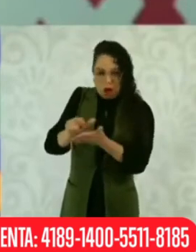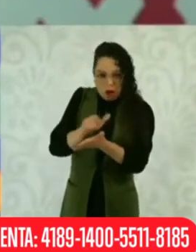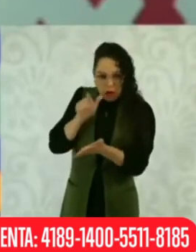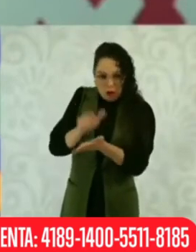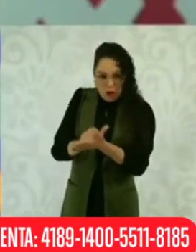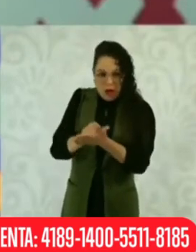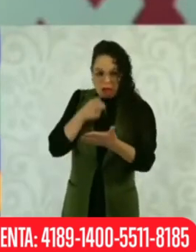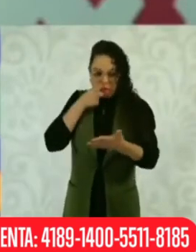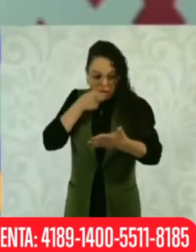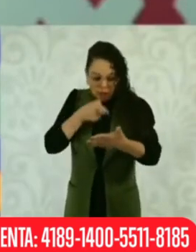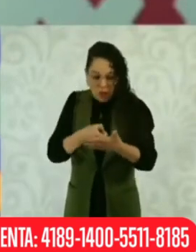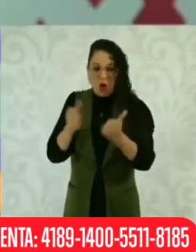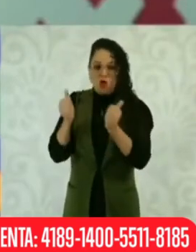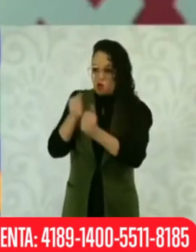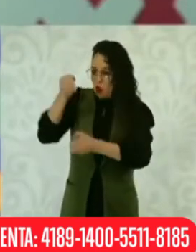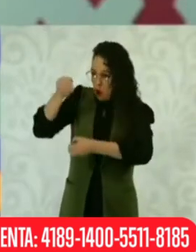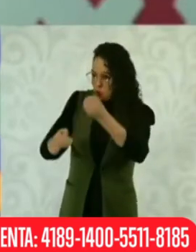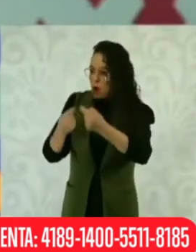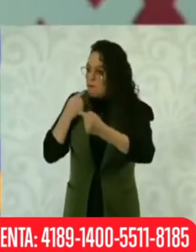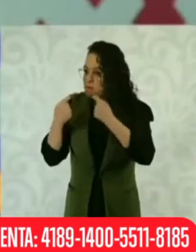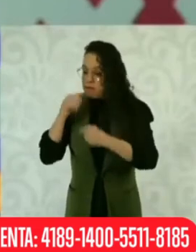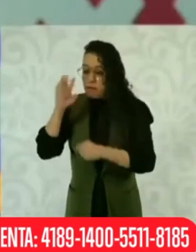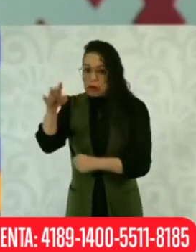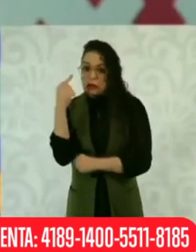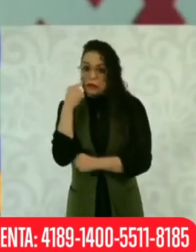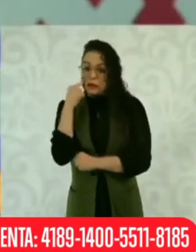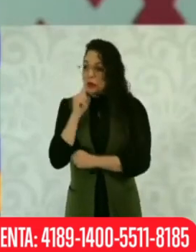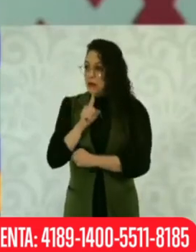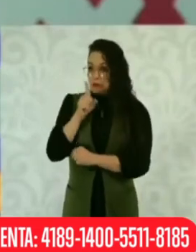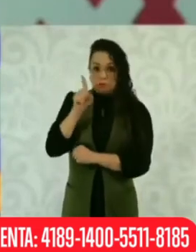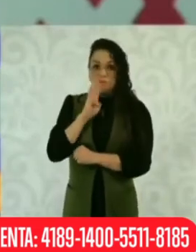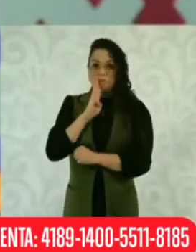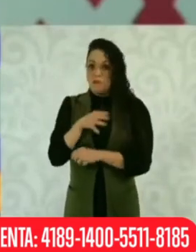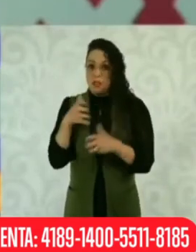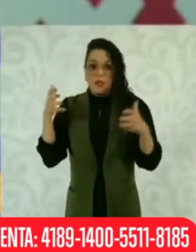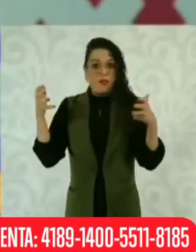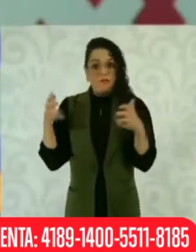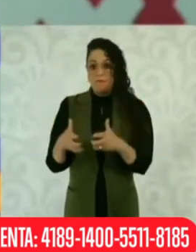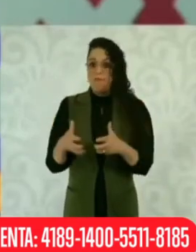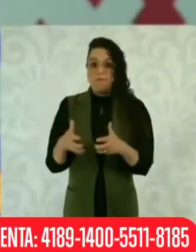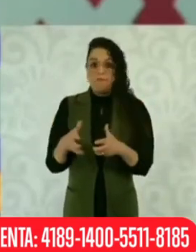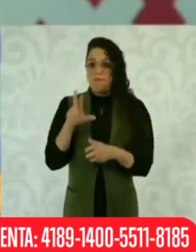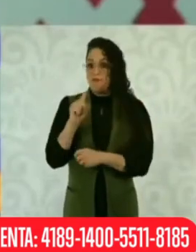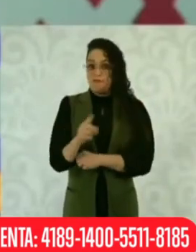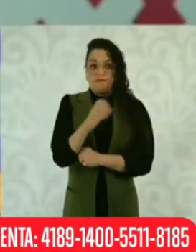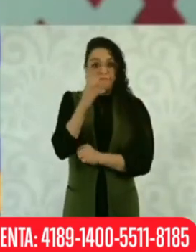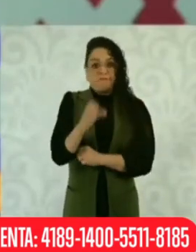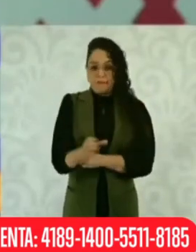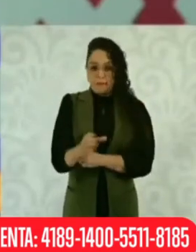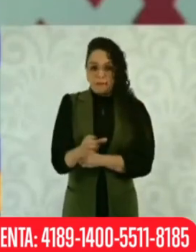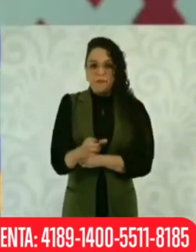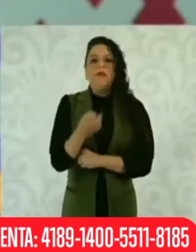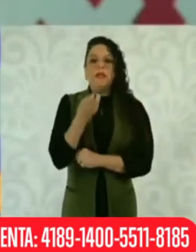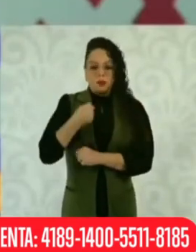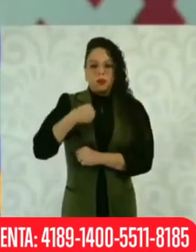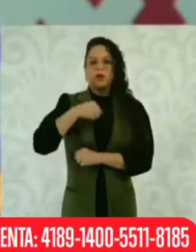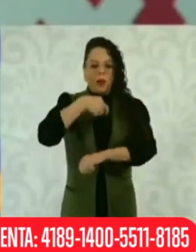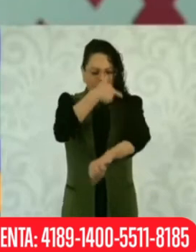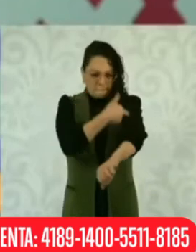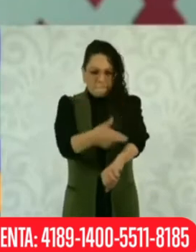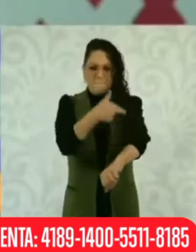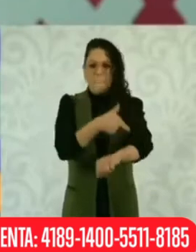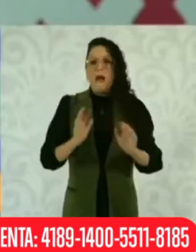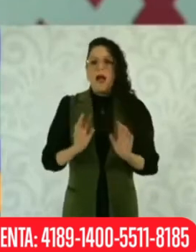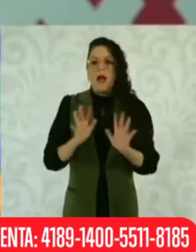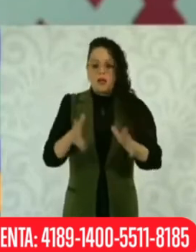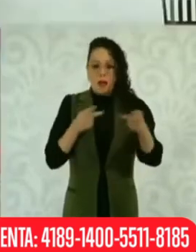los jueces y demostrar que lo que estaba determinando la Fiscalía no era lo correcto. Lo hicimos, el